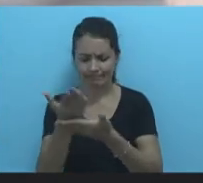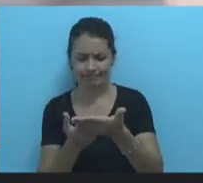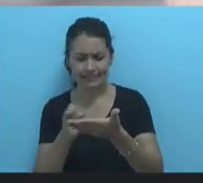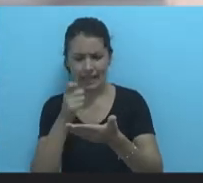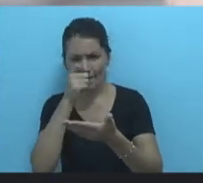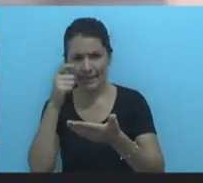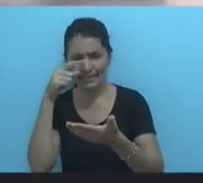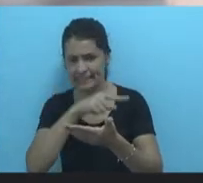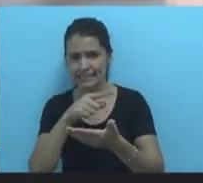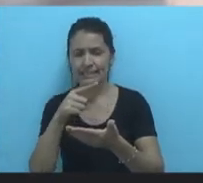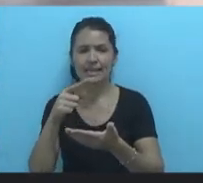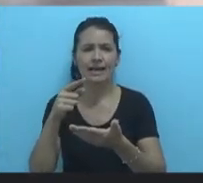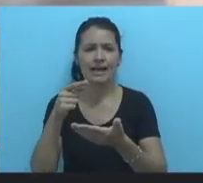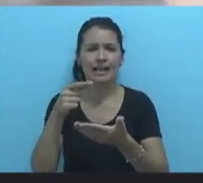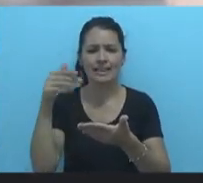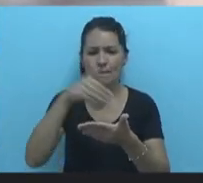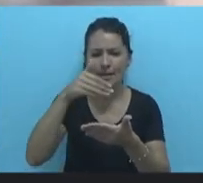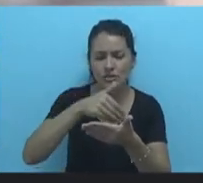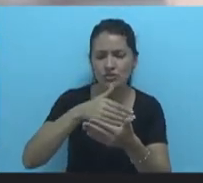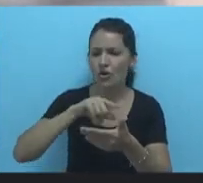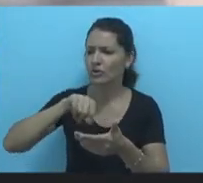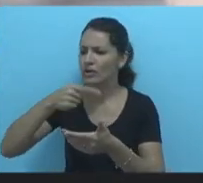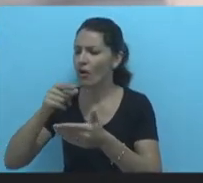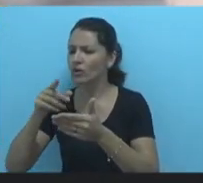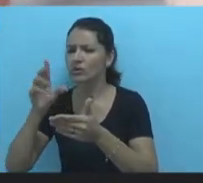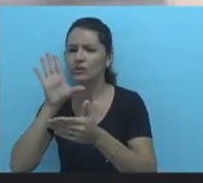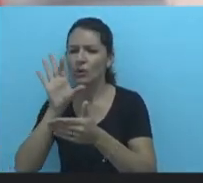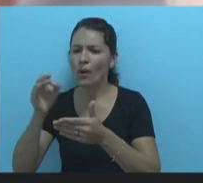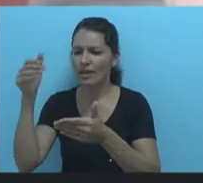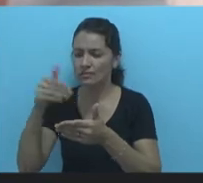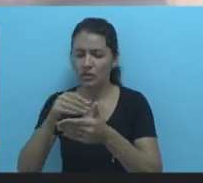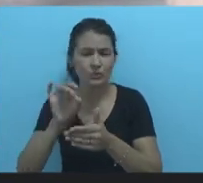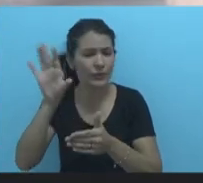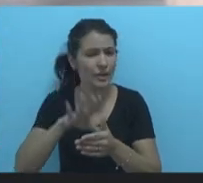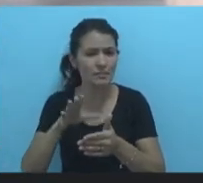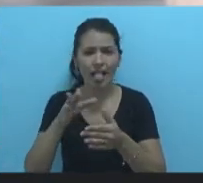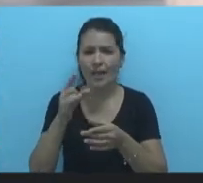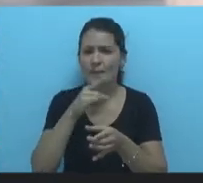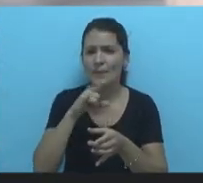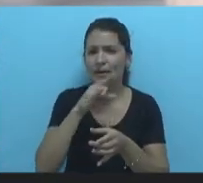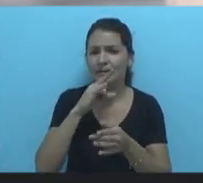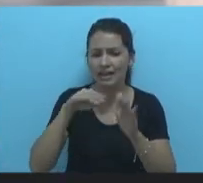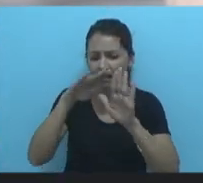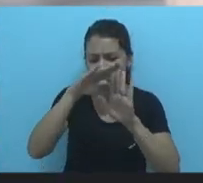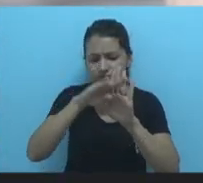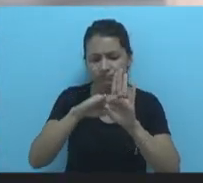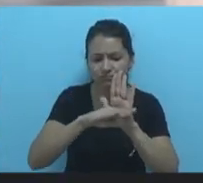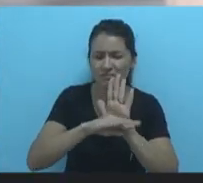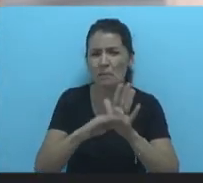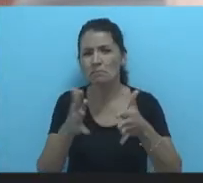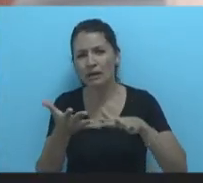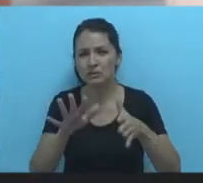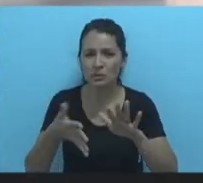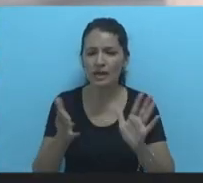o 50 mil millones para allá, eran mentiras. Lo único que querían generar, como siempre, era un subcálculo de recursos para